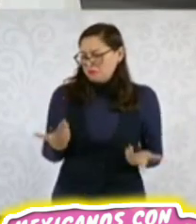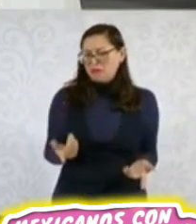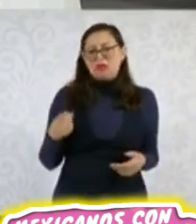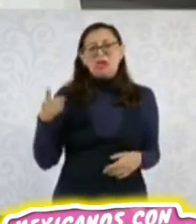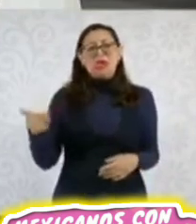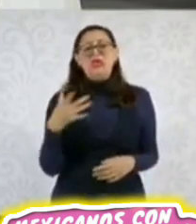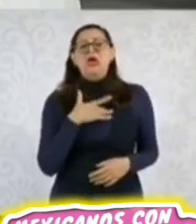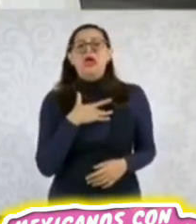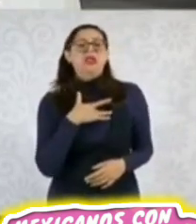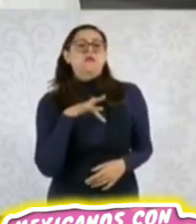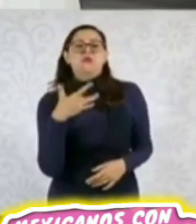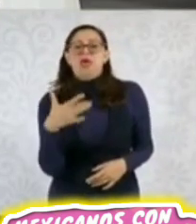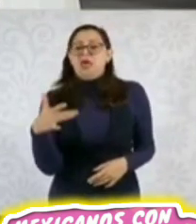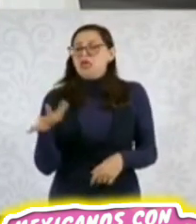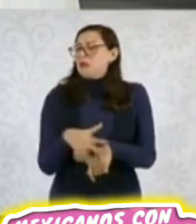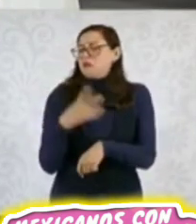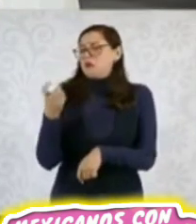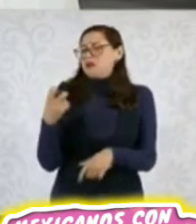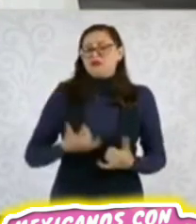heroísmo romancesco, ¿no?